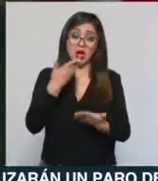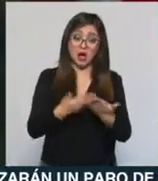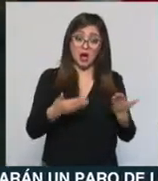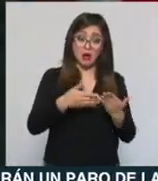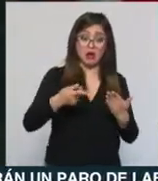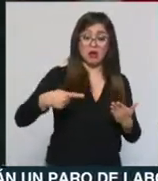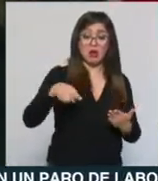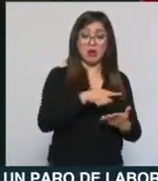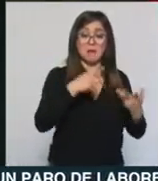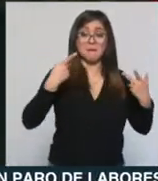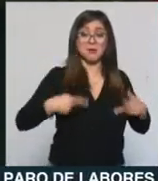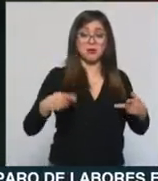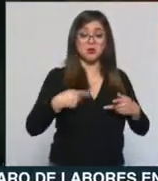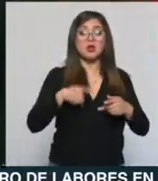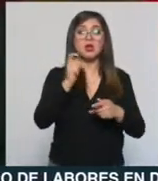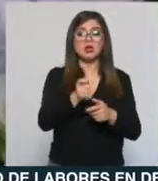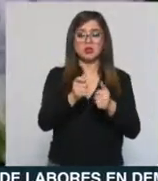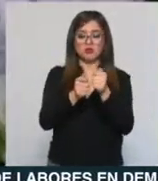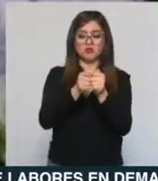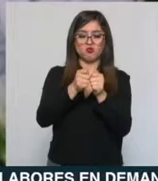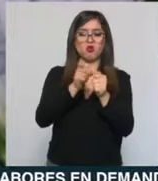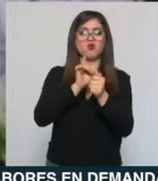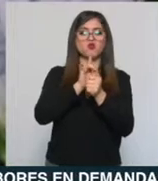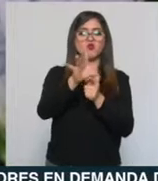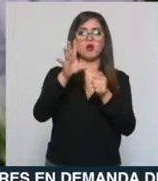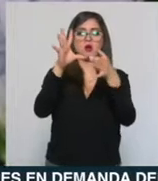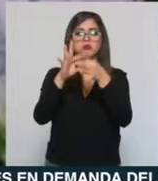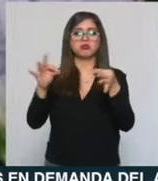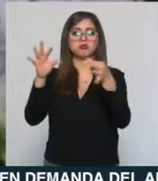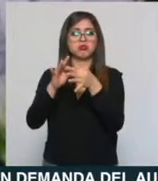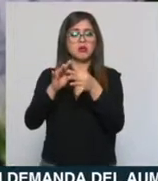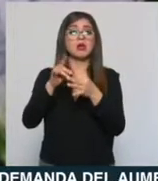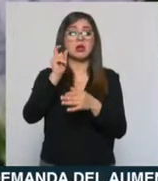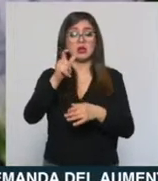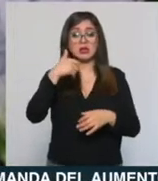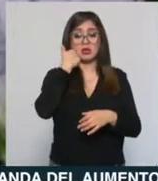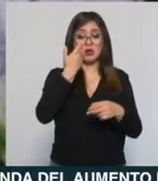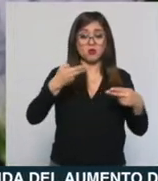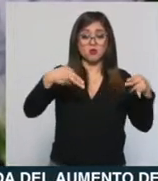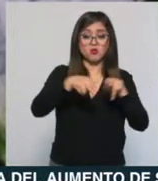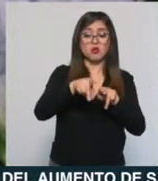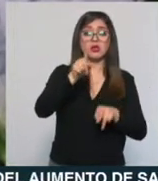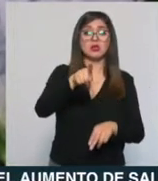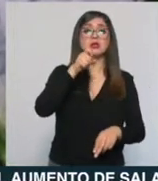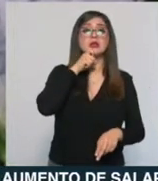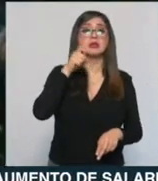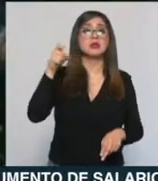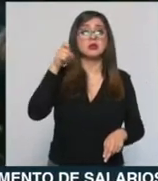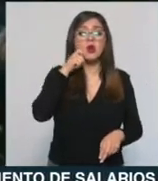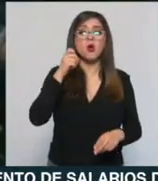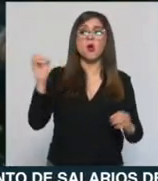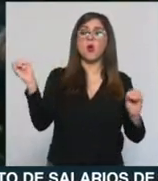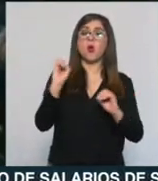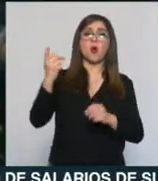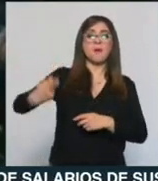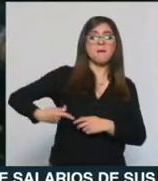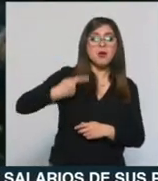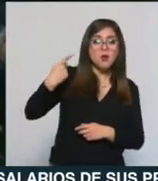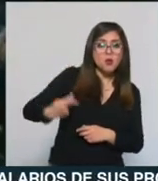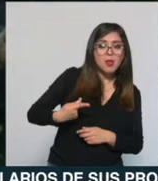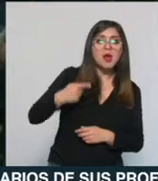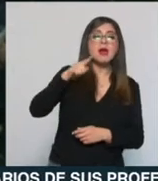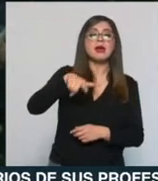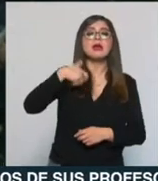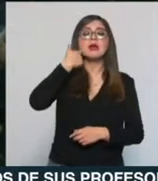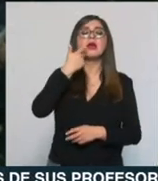gente que ya pone palabras y dice que quisieron tener relaciones sexuales sin consenso, que quisieron